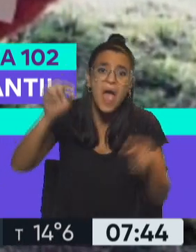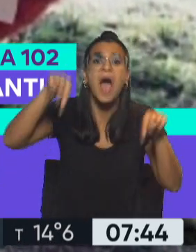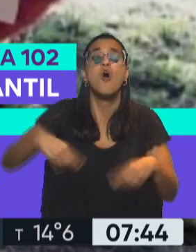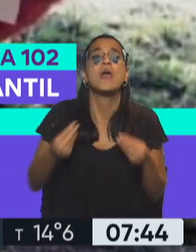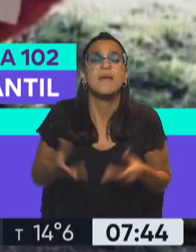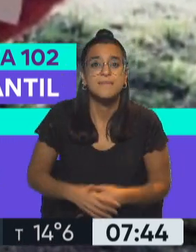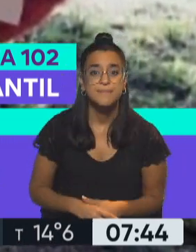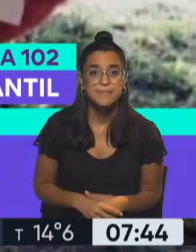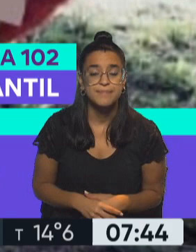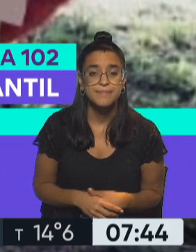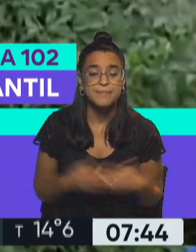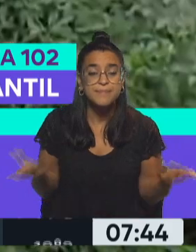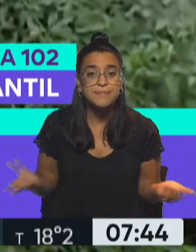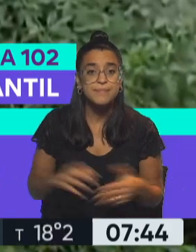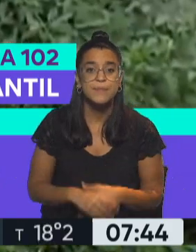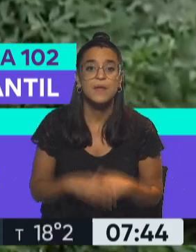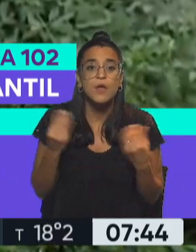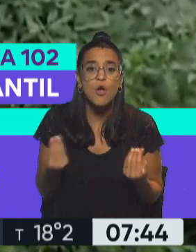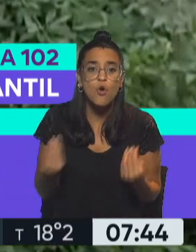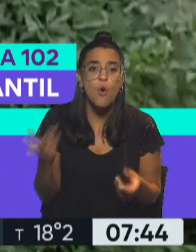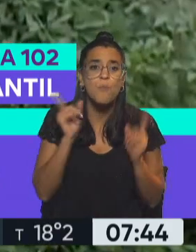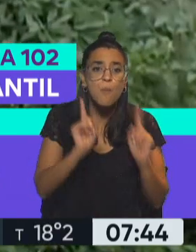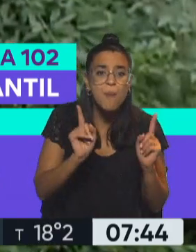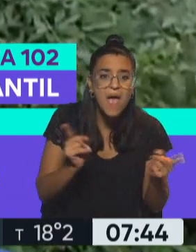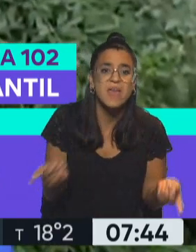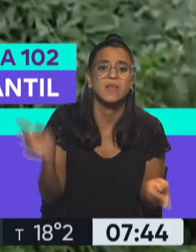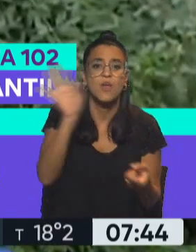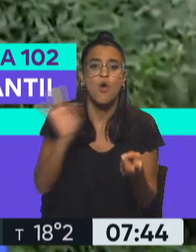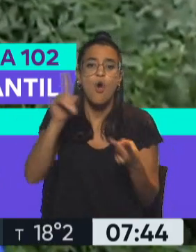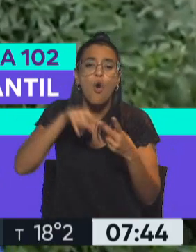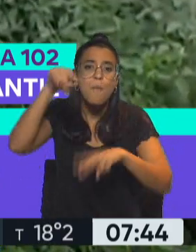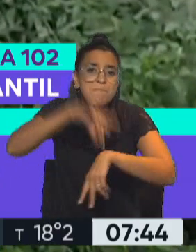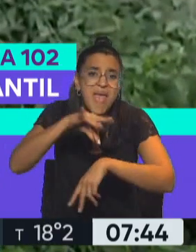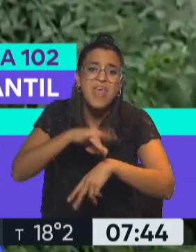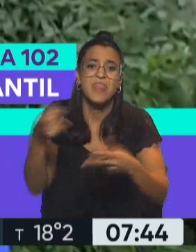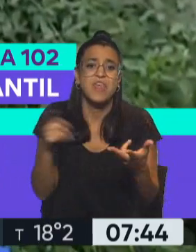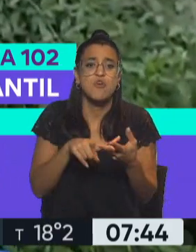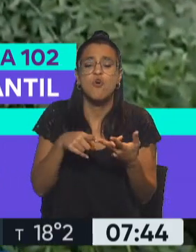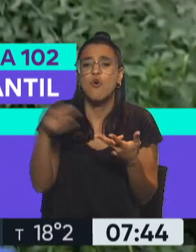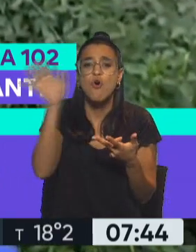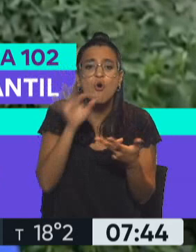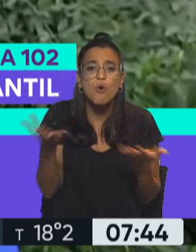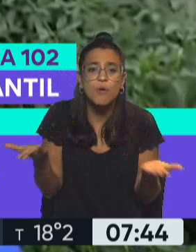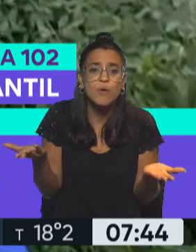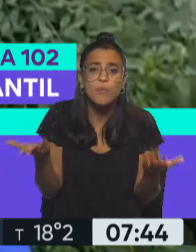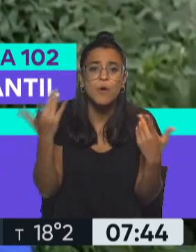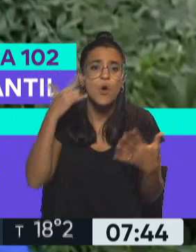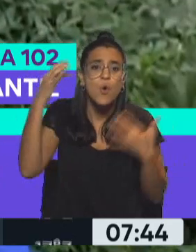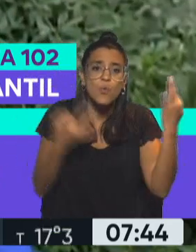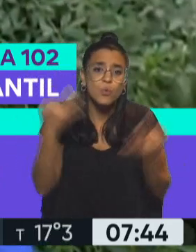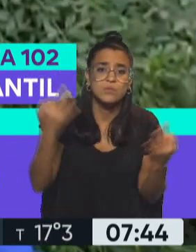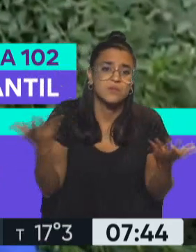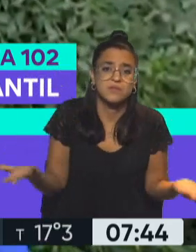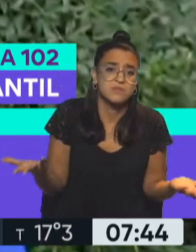qué? Es que, ¿cómo las maestras o los médicos, o porque la justicia, no sé